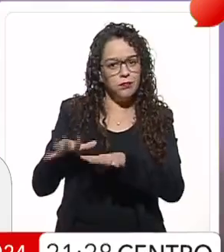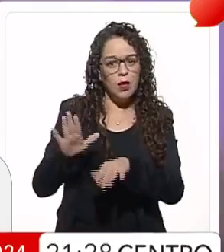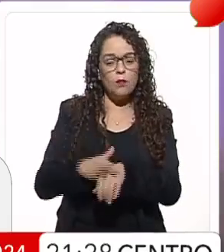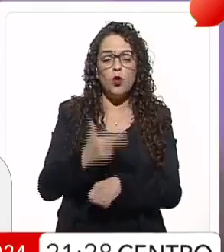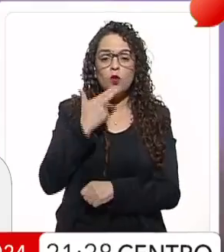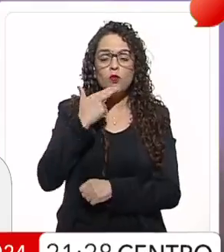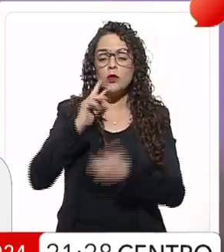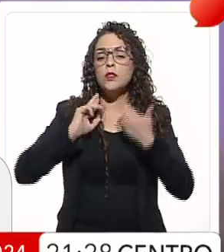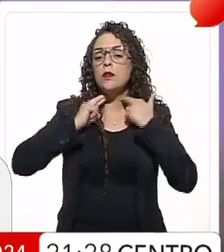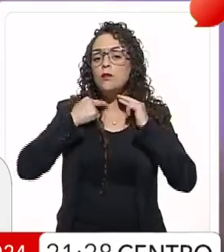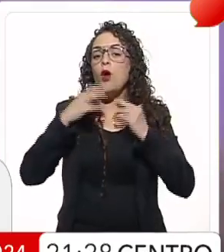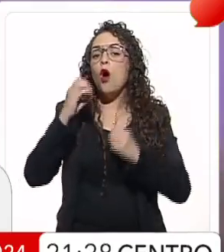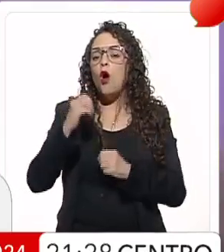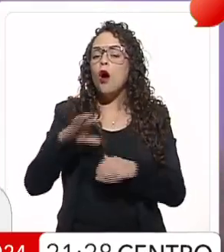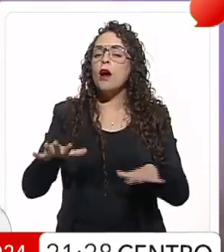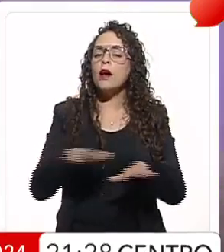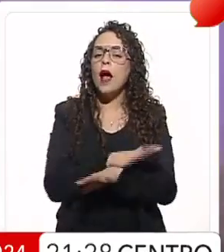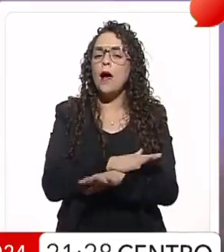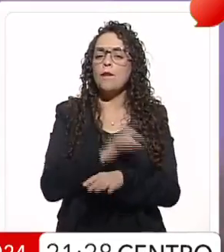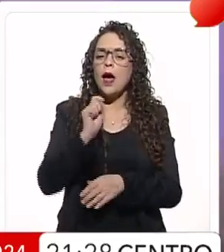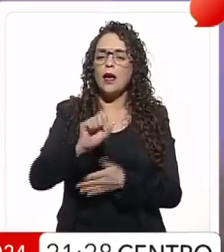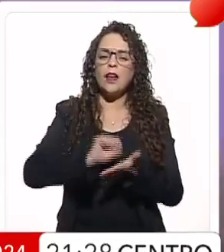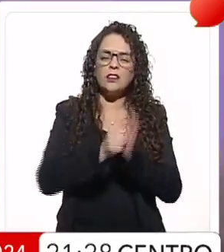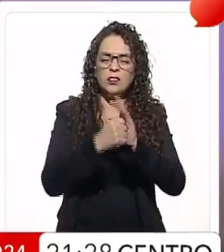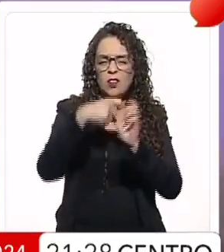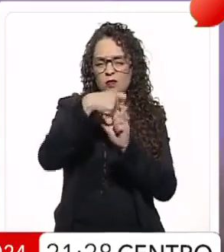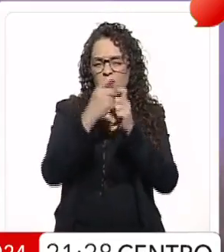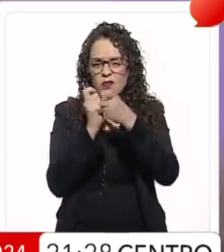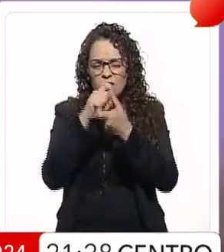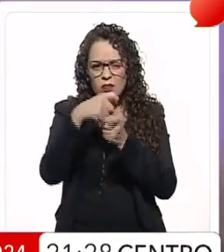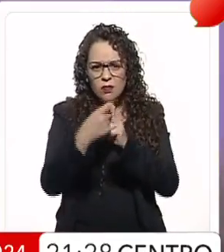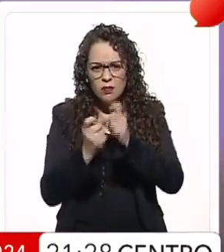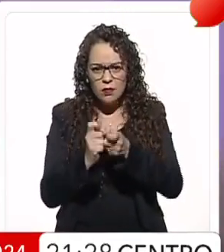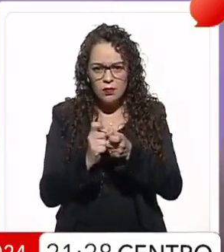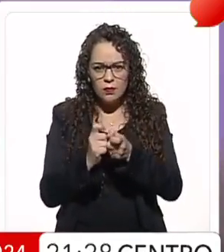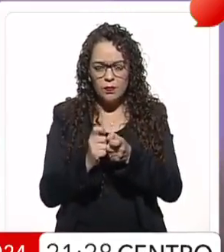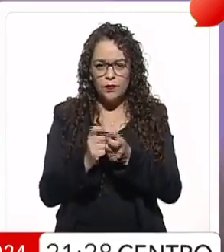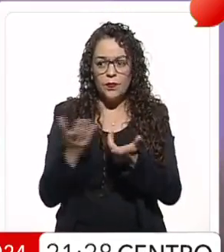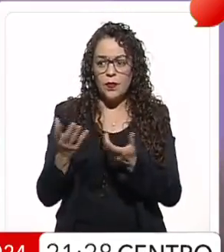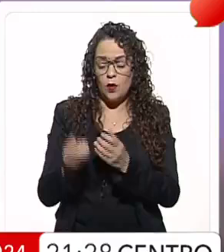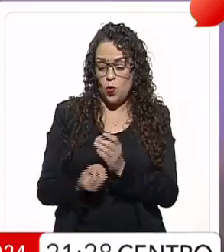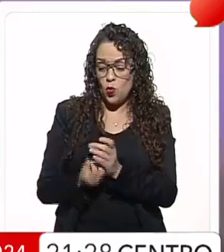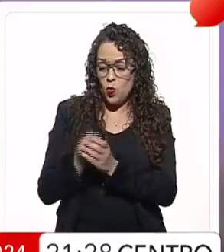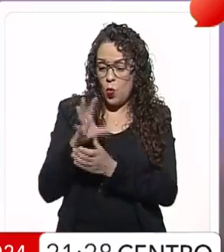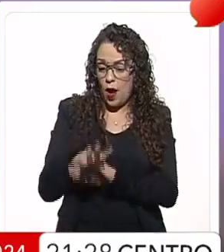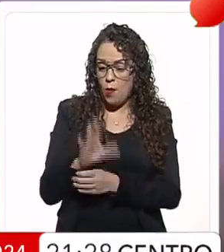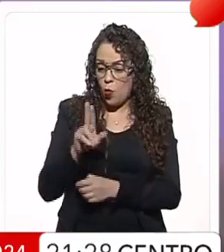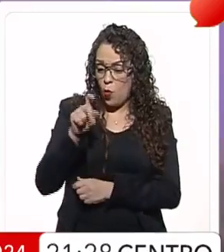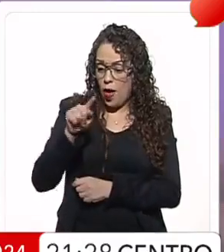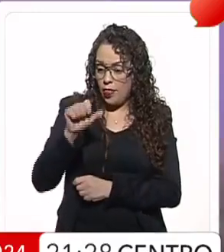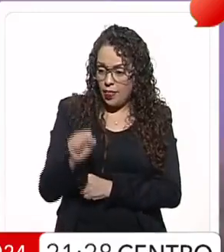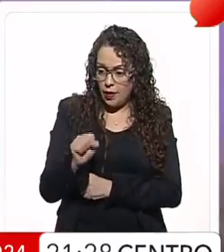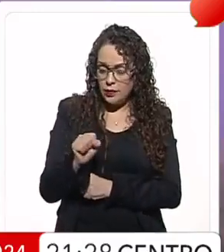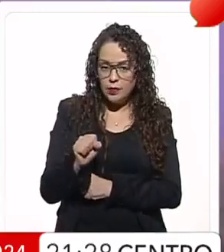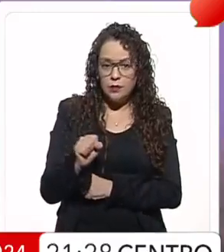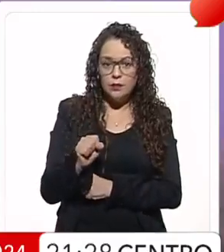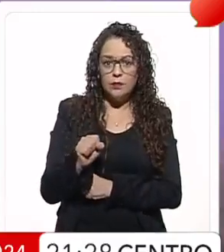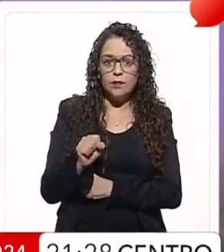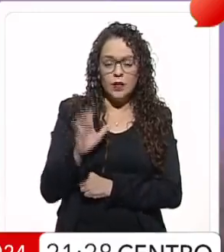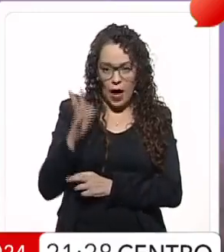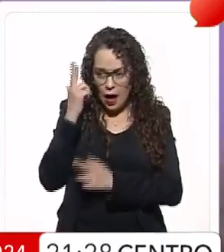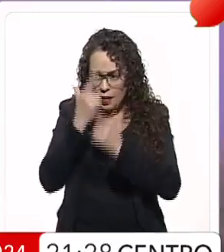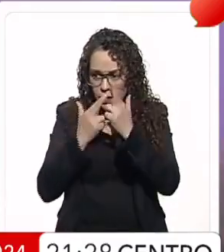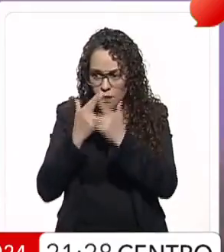el algoritmo para que cuentas recién creadas, aunque estén verificadas, haciéndose pasar por medios, tengan 100.000 veces más impactos